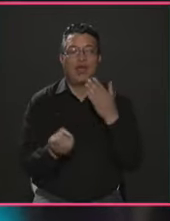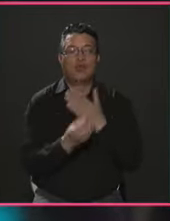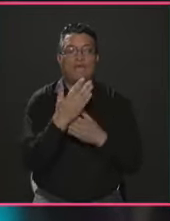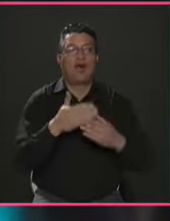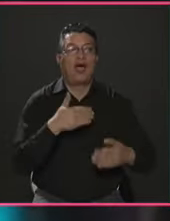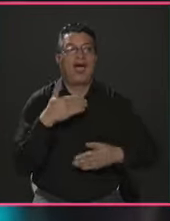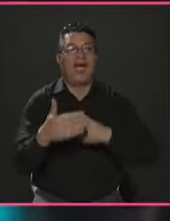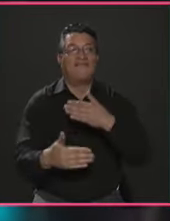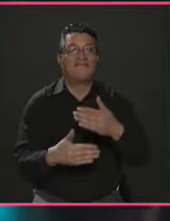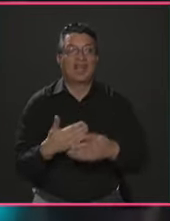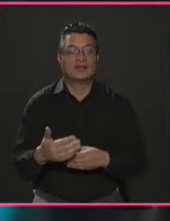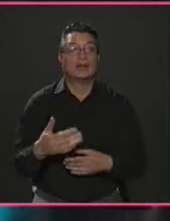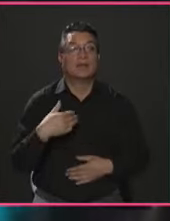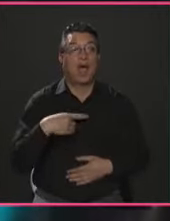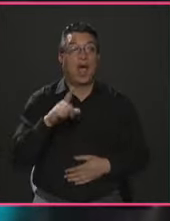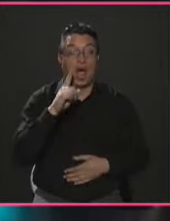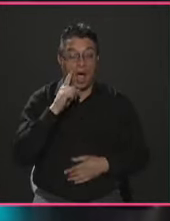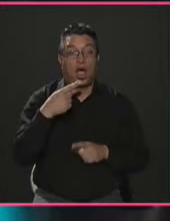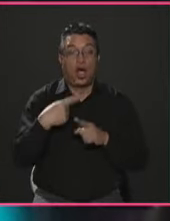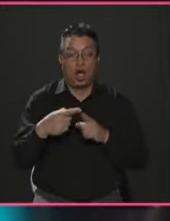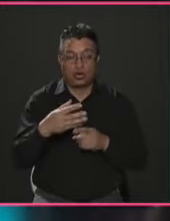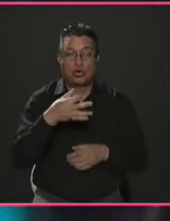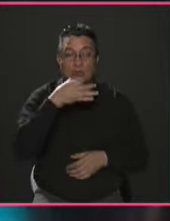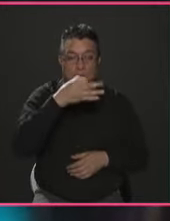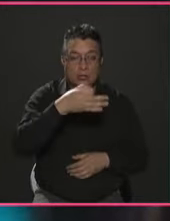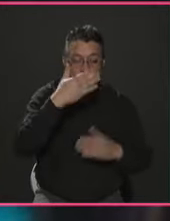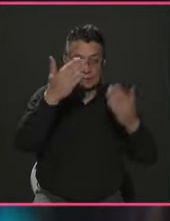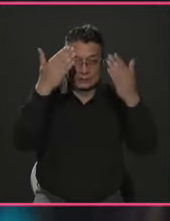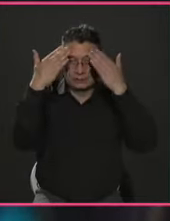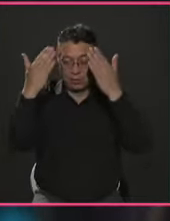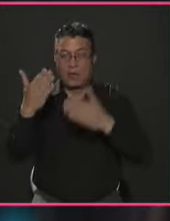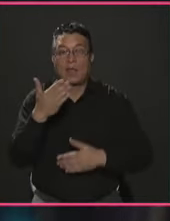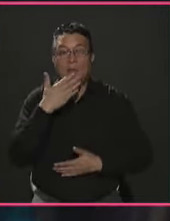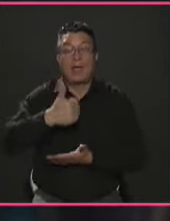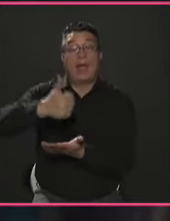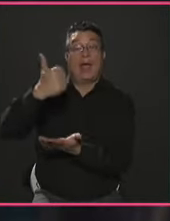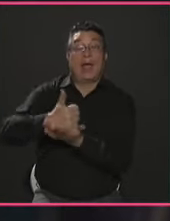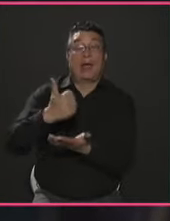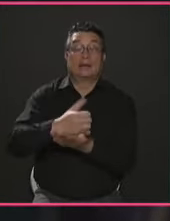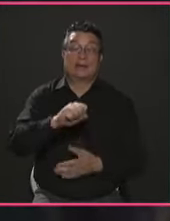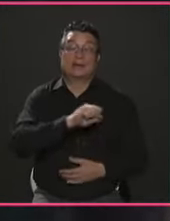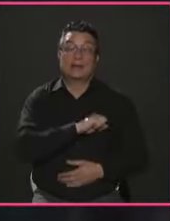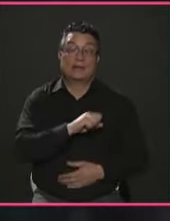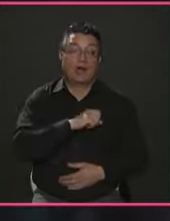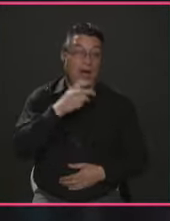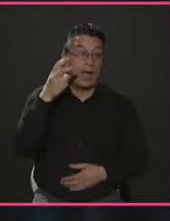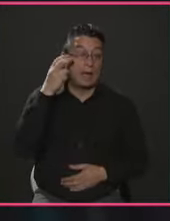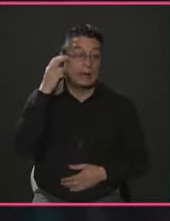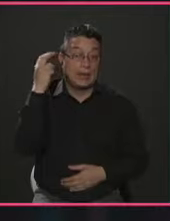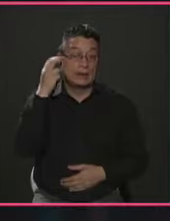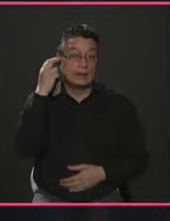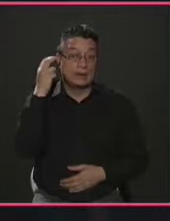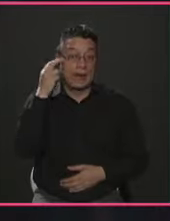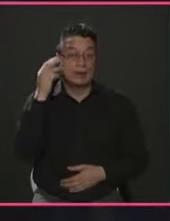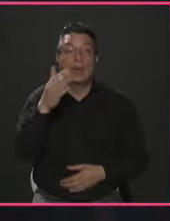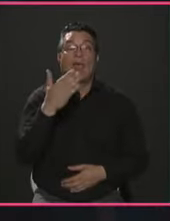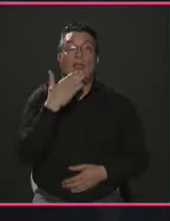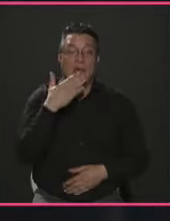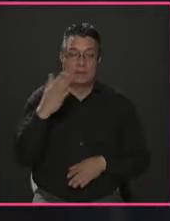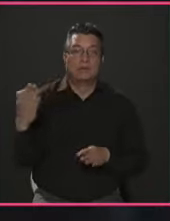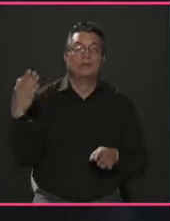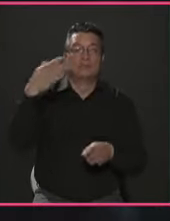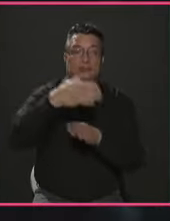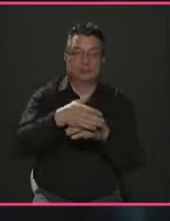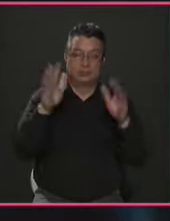e tenemos otros vocativos otros saludos que hacer eh la alcaldesa de Santiago y la tamb este lugar Un saludo